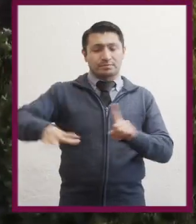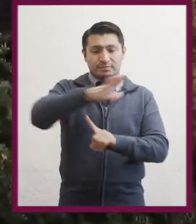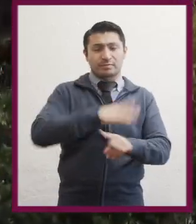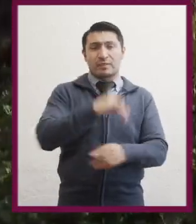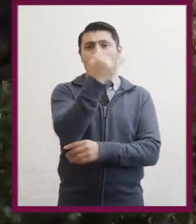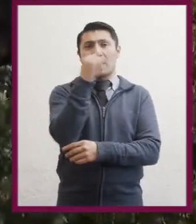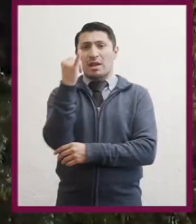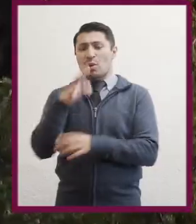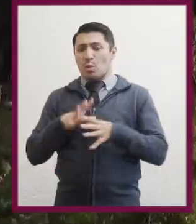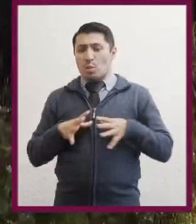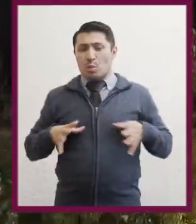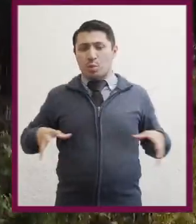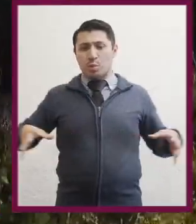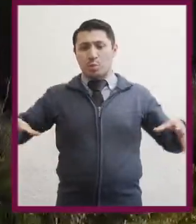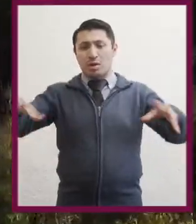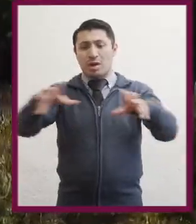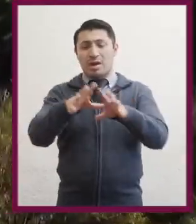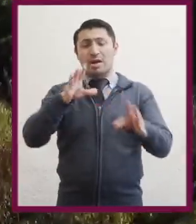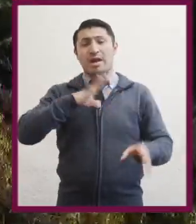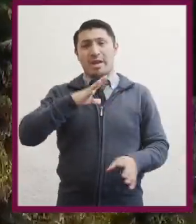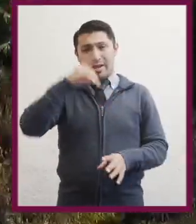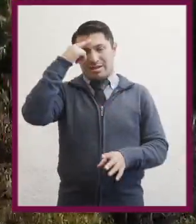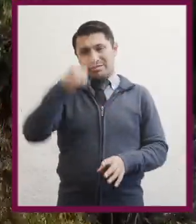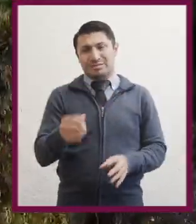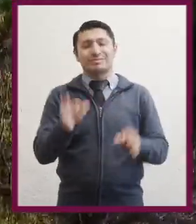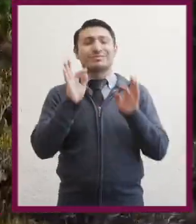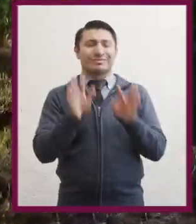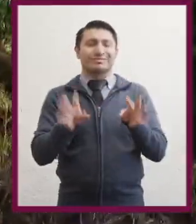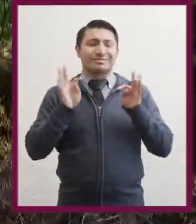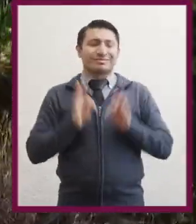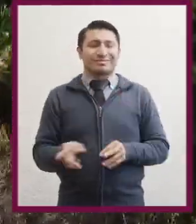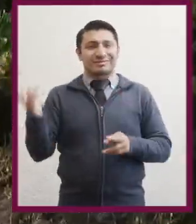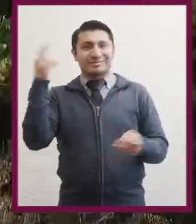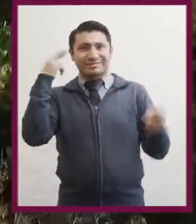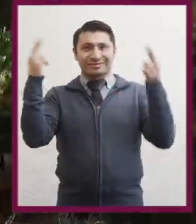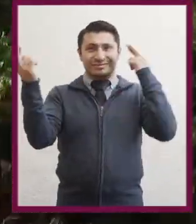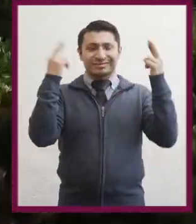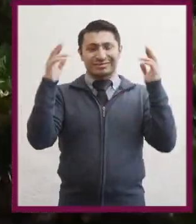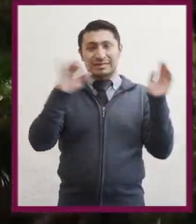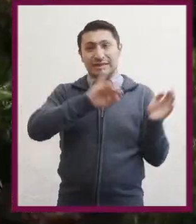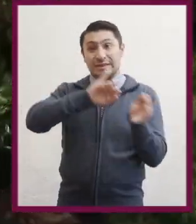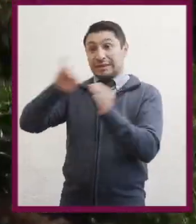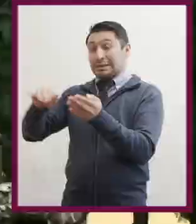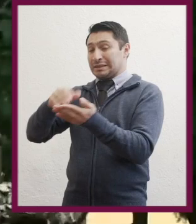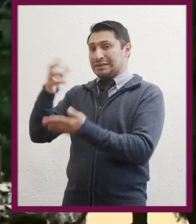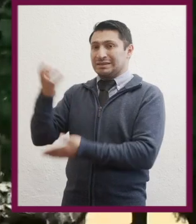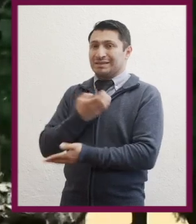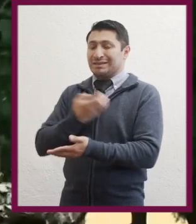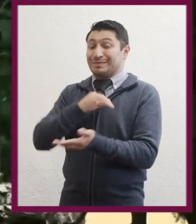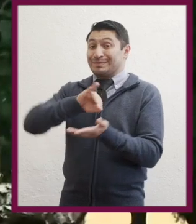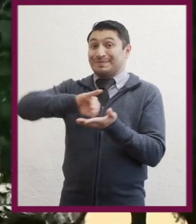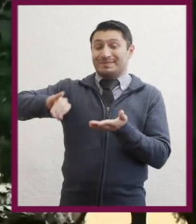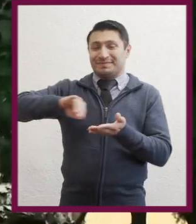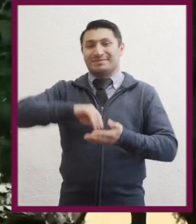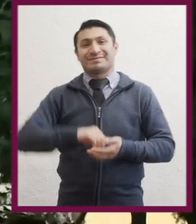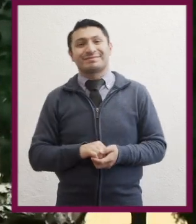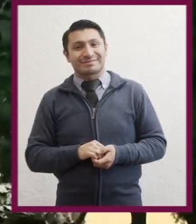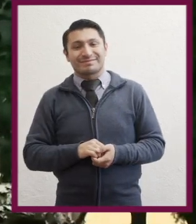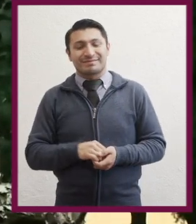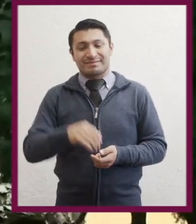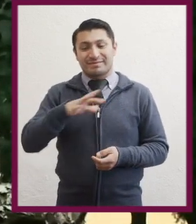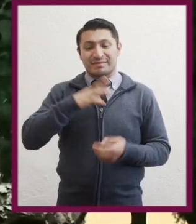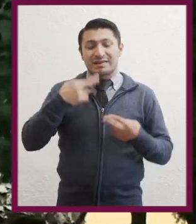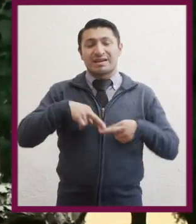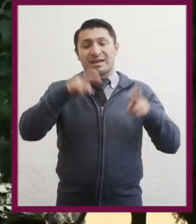por un amplio jardín que aún hoy es un refugio de tranquilidad entre los sonidos de la capital. Aquí se encuentra